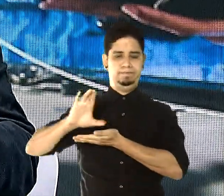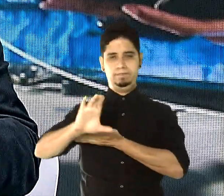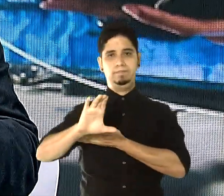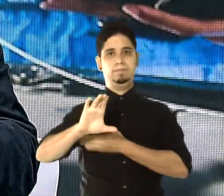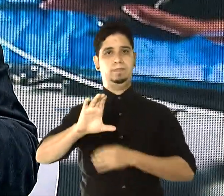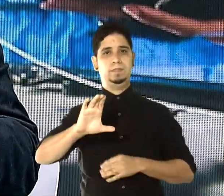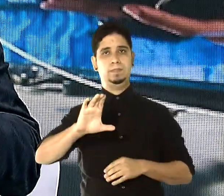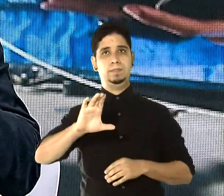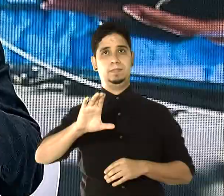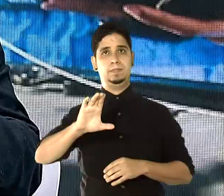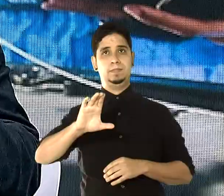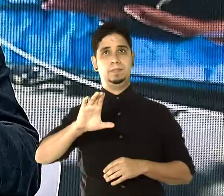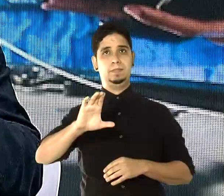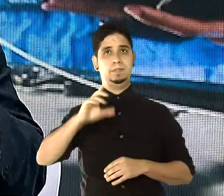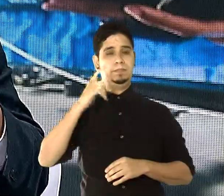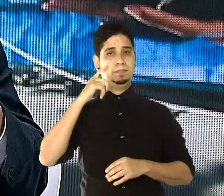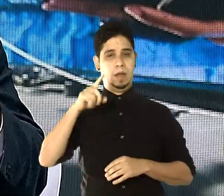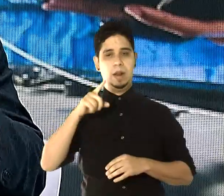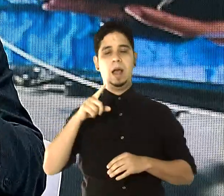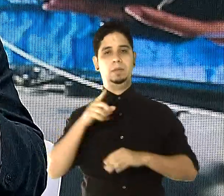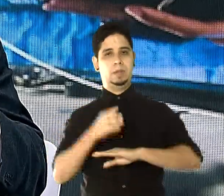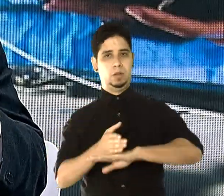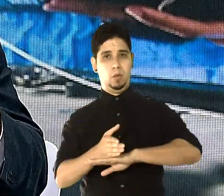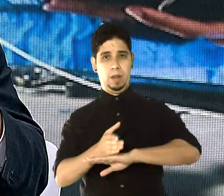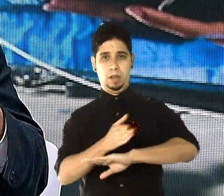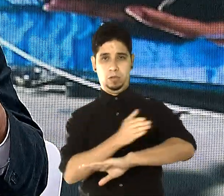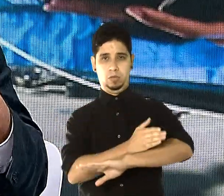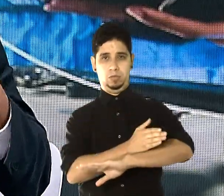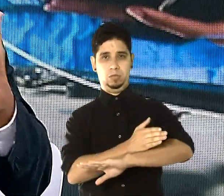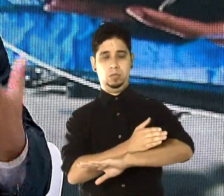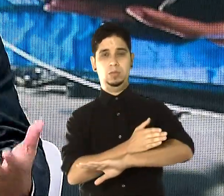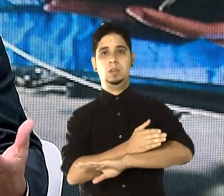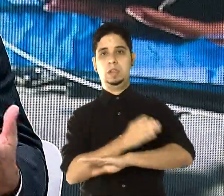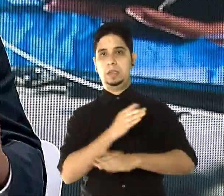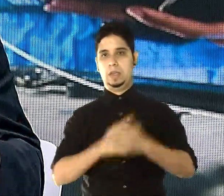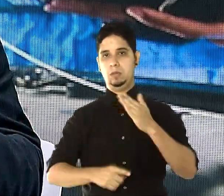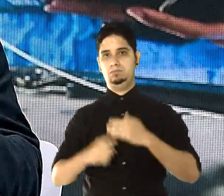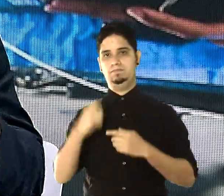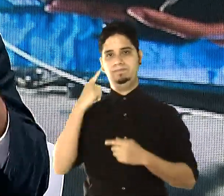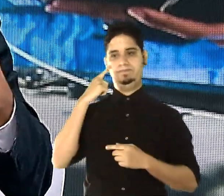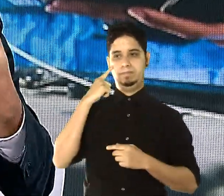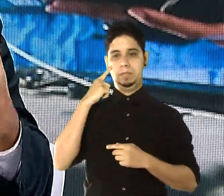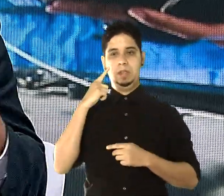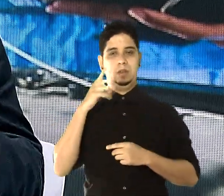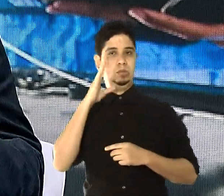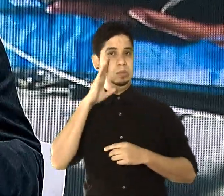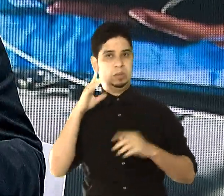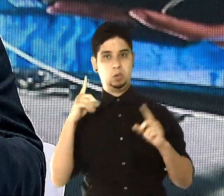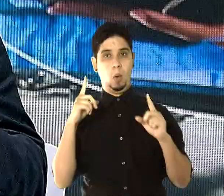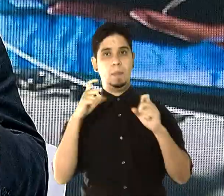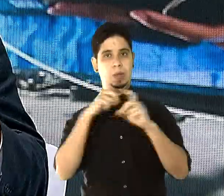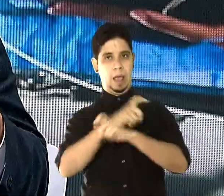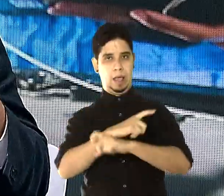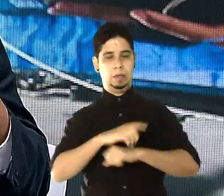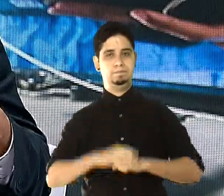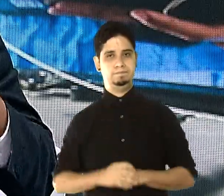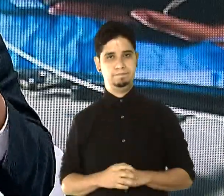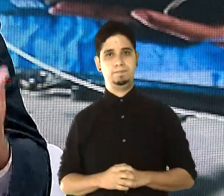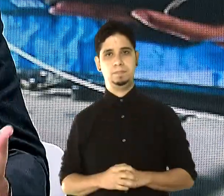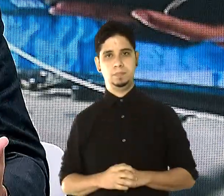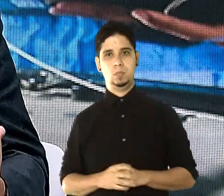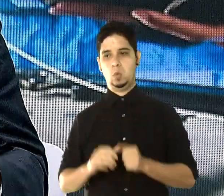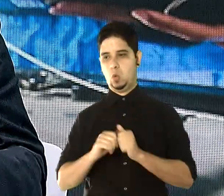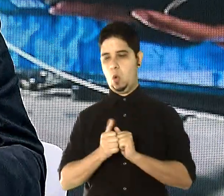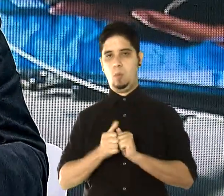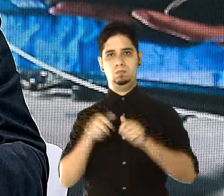una devastación y una recuperación que se entendía iba a ser bien complicada en términos del manejo